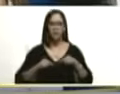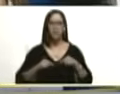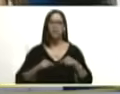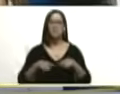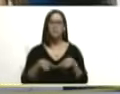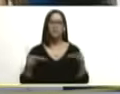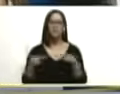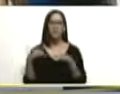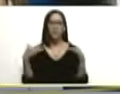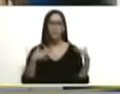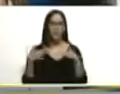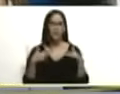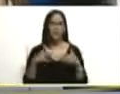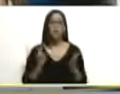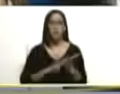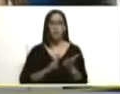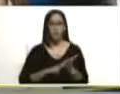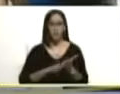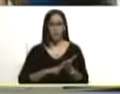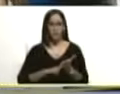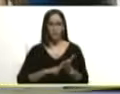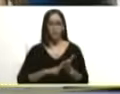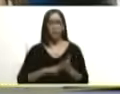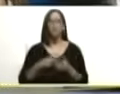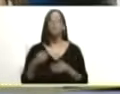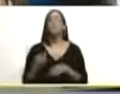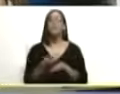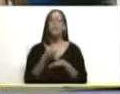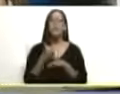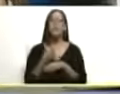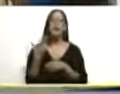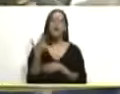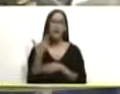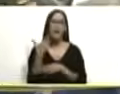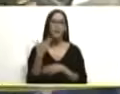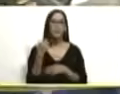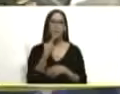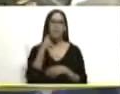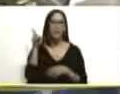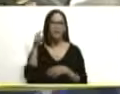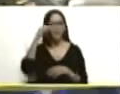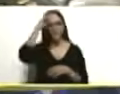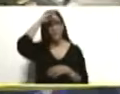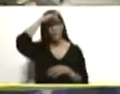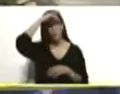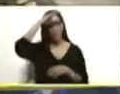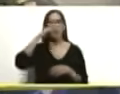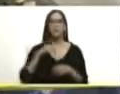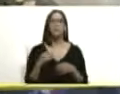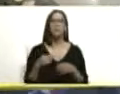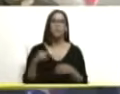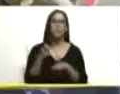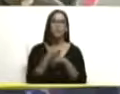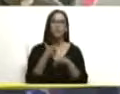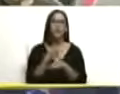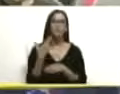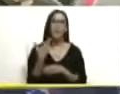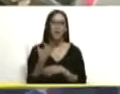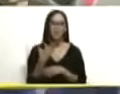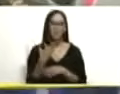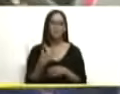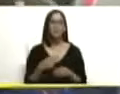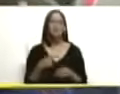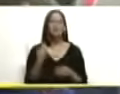guerra. Fue realmente una república en armas, como dijeran allá en Cuba, república en armas. Fue